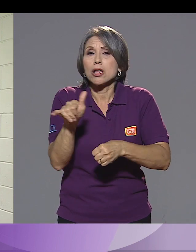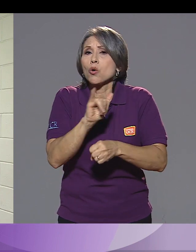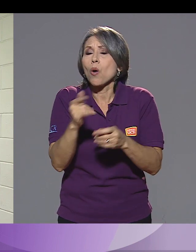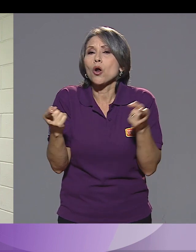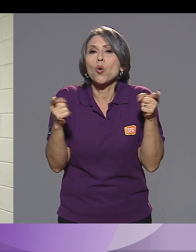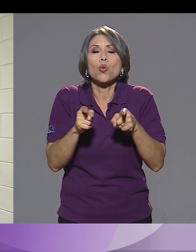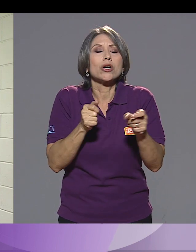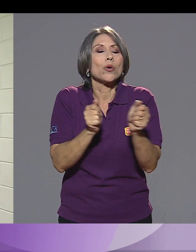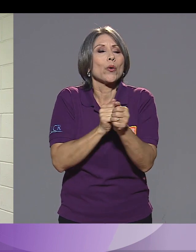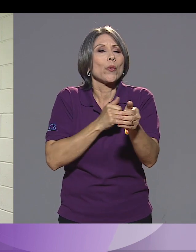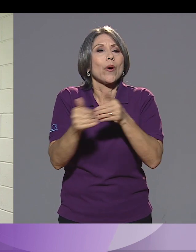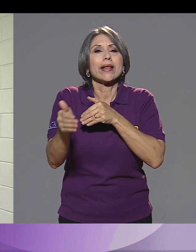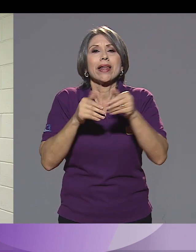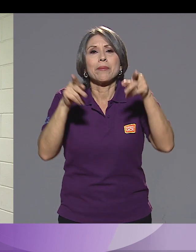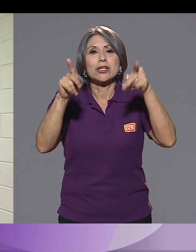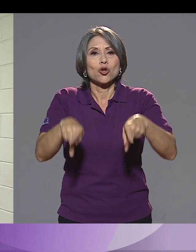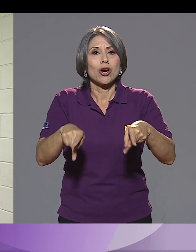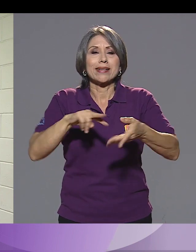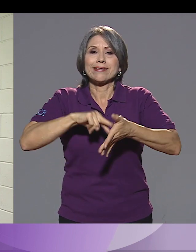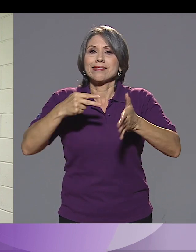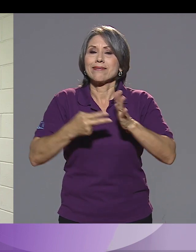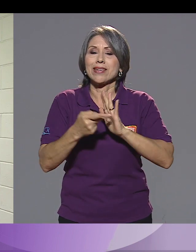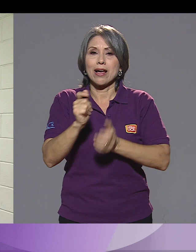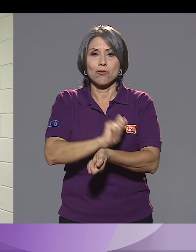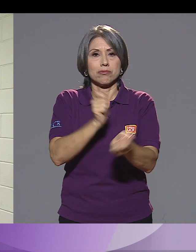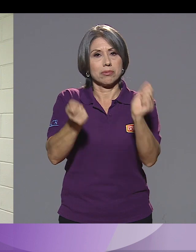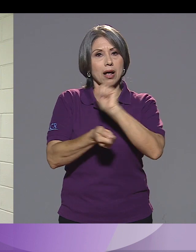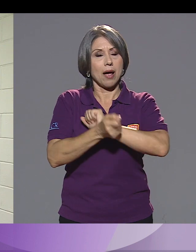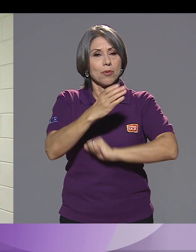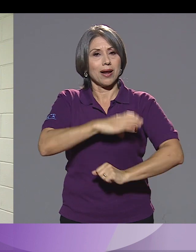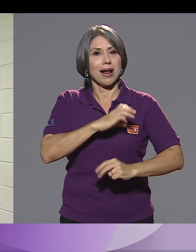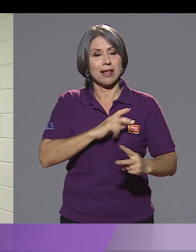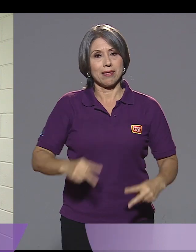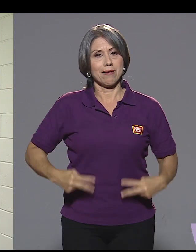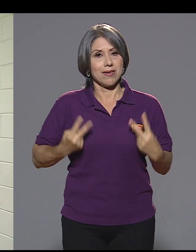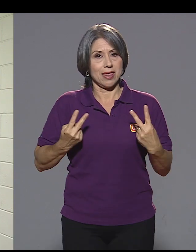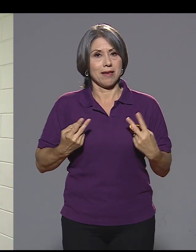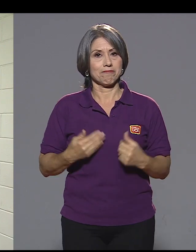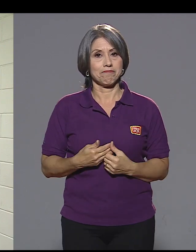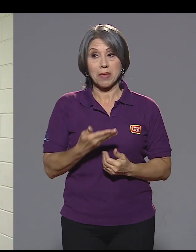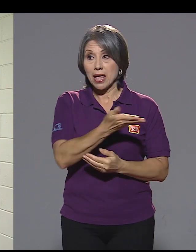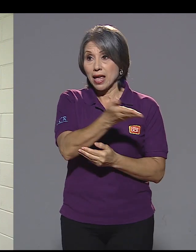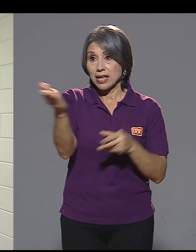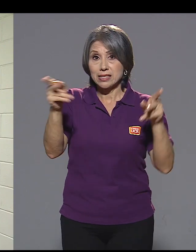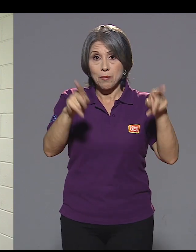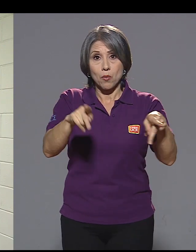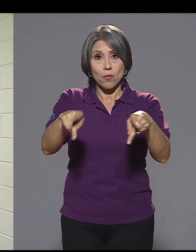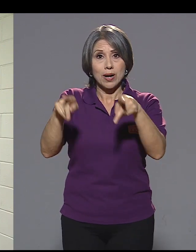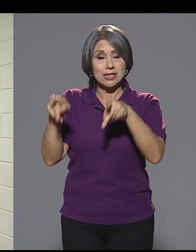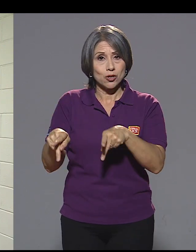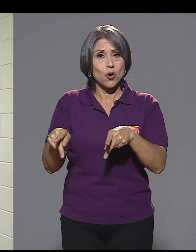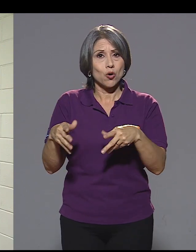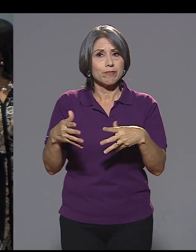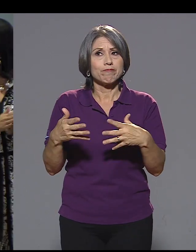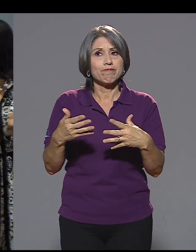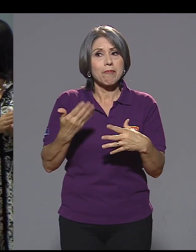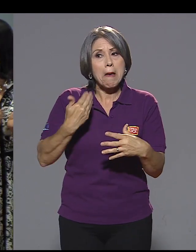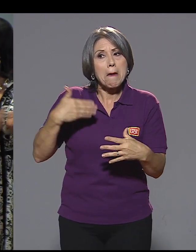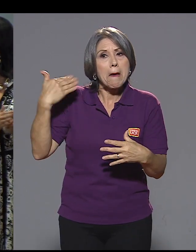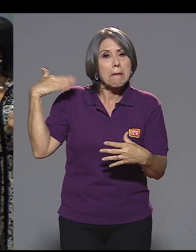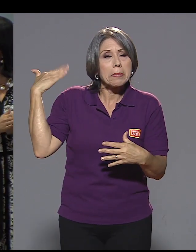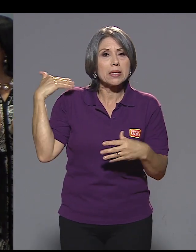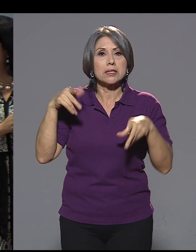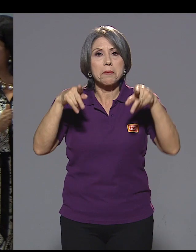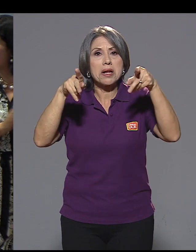persona, es un cambio en calidad de vida. En el caso de esta población específicamente, pasa de ser